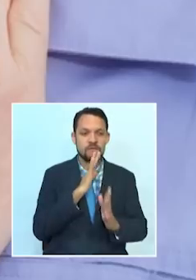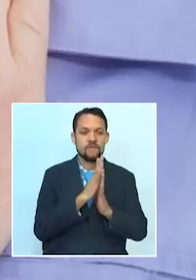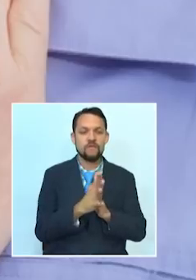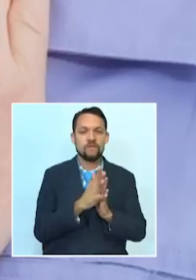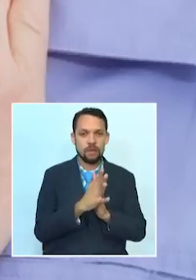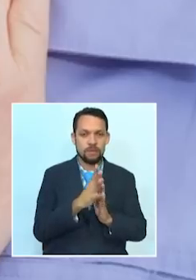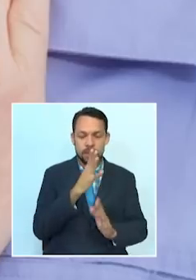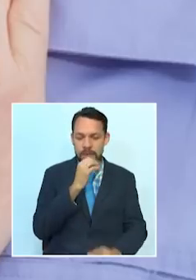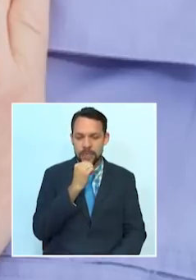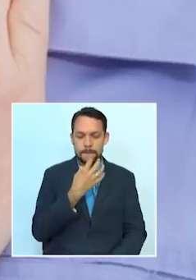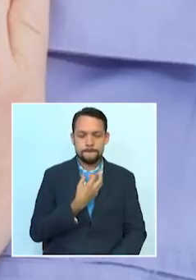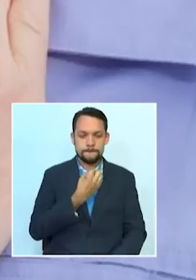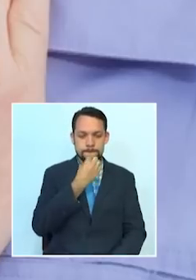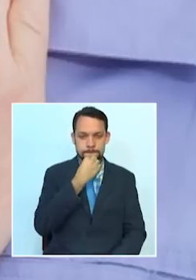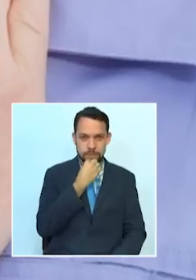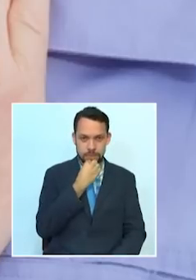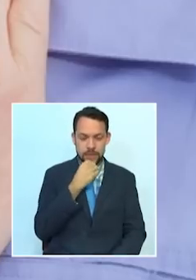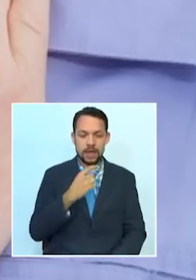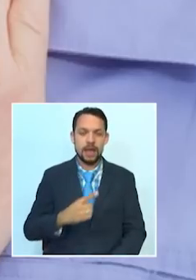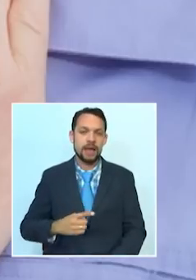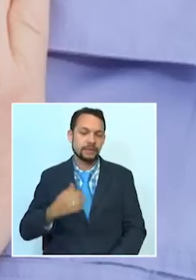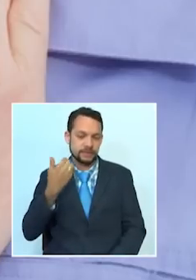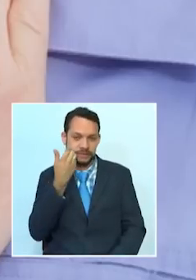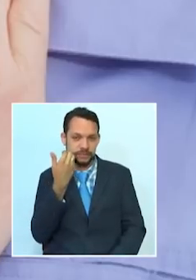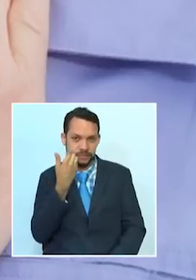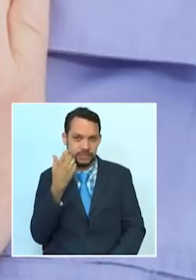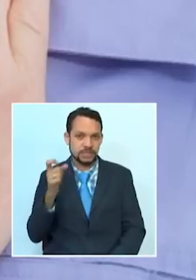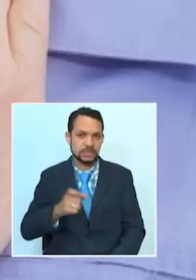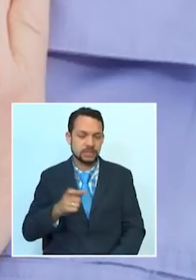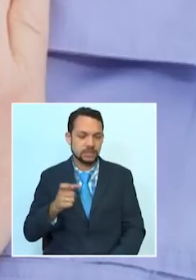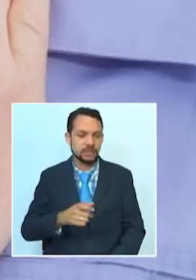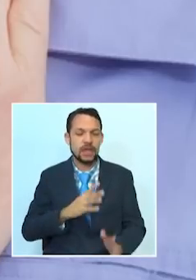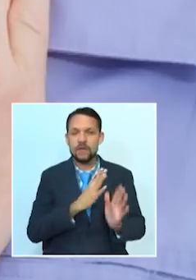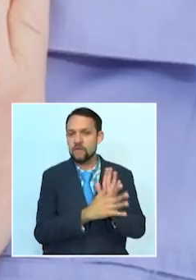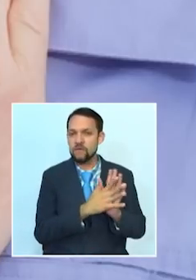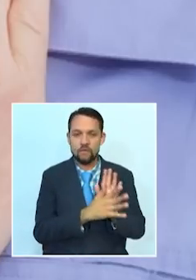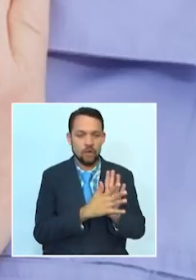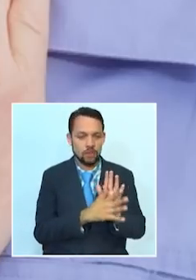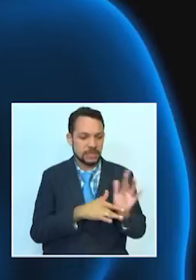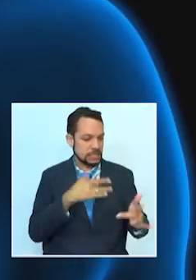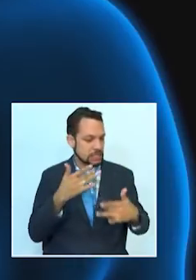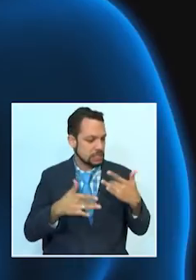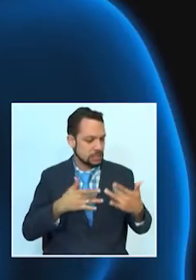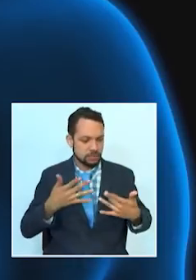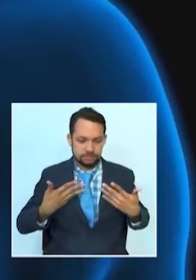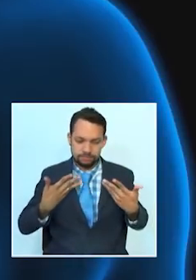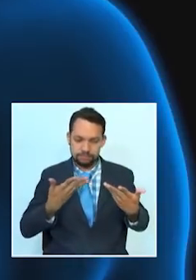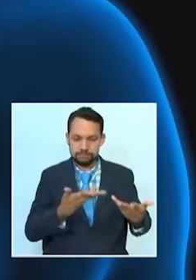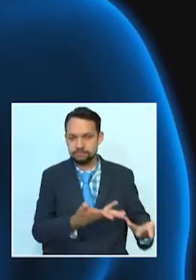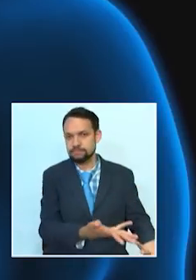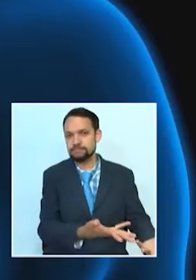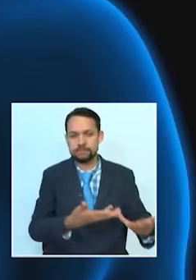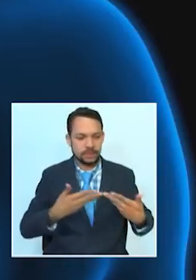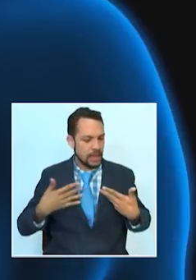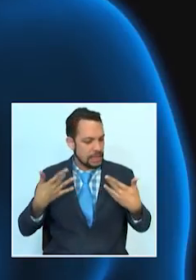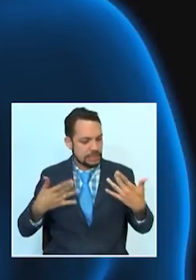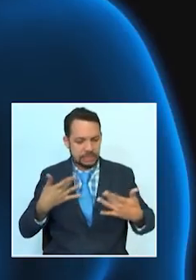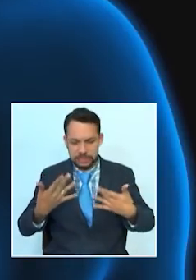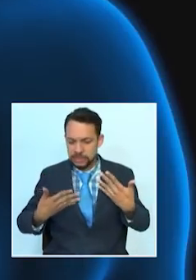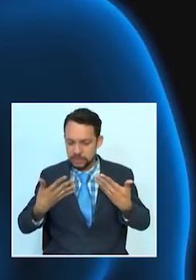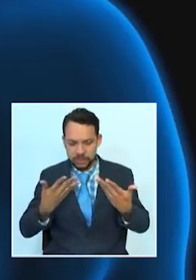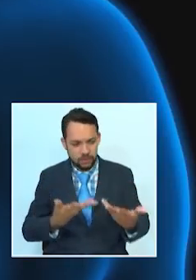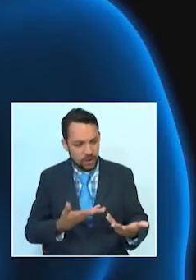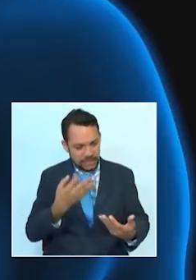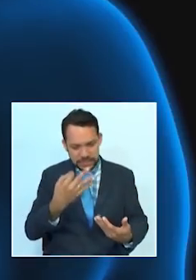lo ahí lo mantengo Lo importante es vote lo que tiene que votar exprese Su Sentimiento llore lo que tiene que llorar para